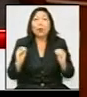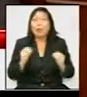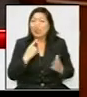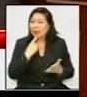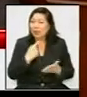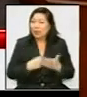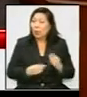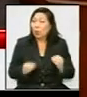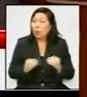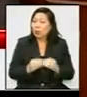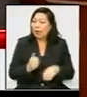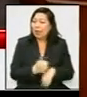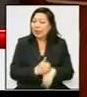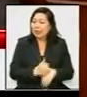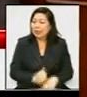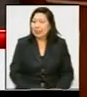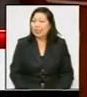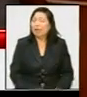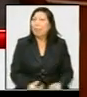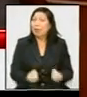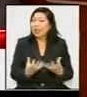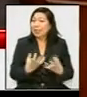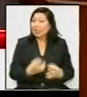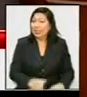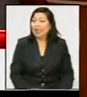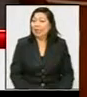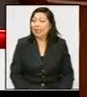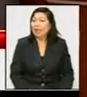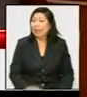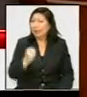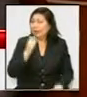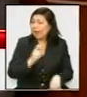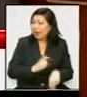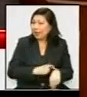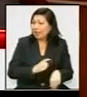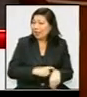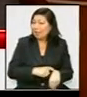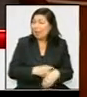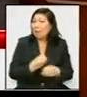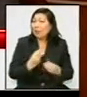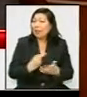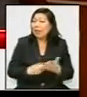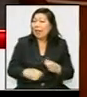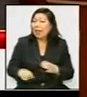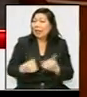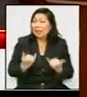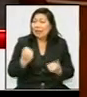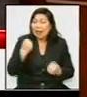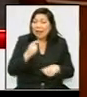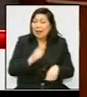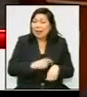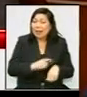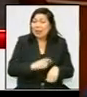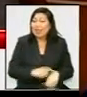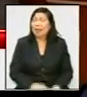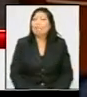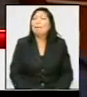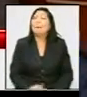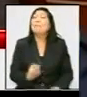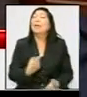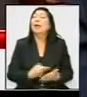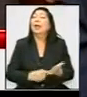sabotear la Junta de Portavoces o porque quieren ganar tiempo, porque lo que están haciendo es ganar tiempo. ¿Para